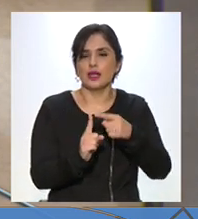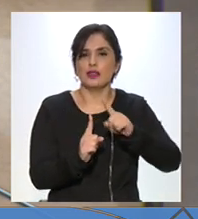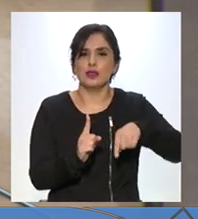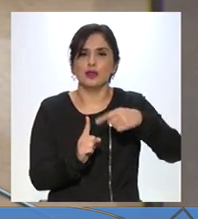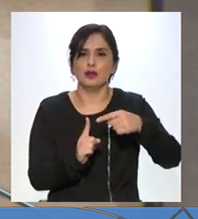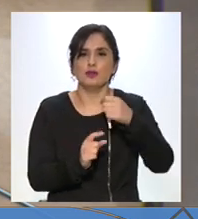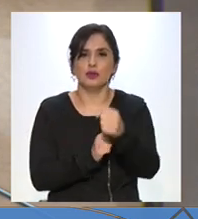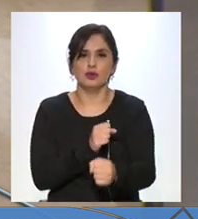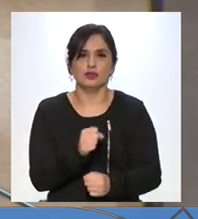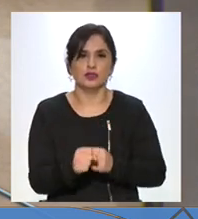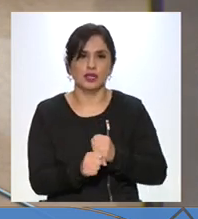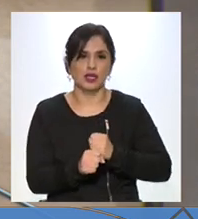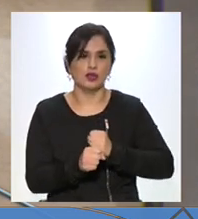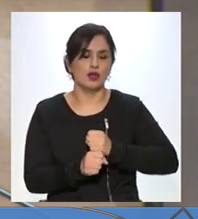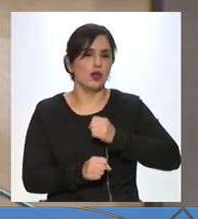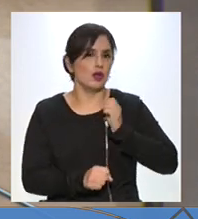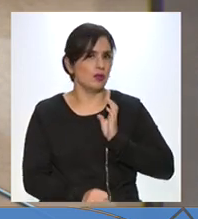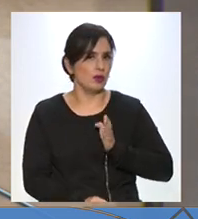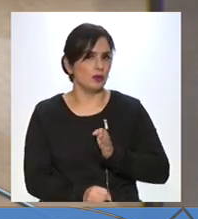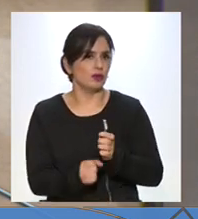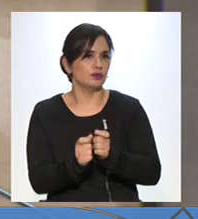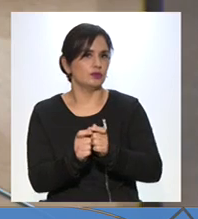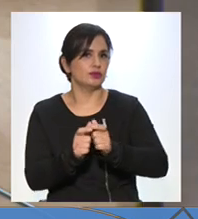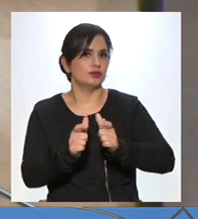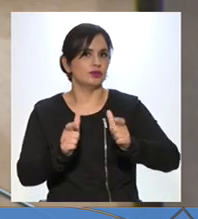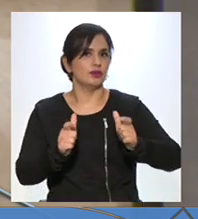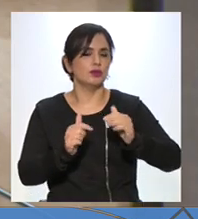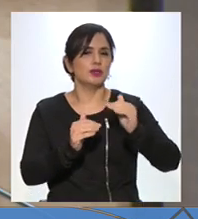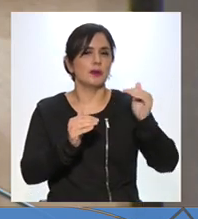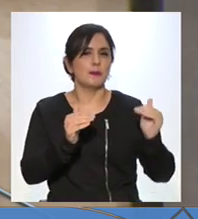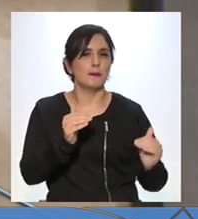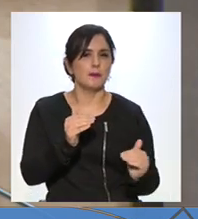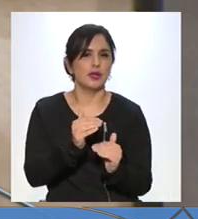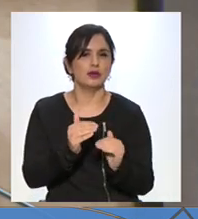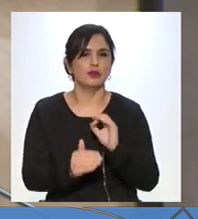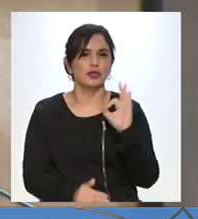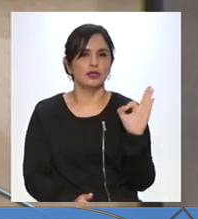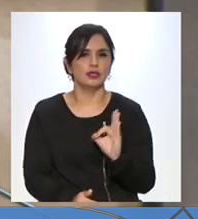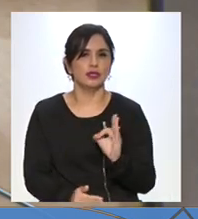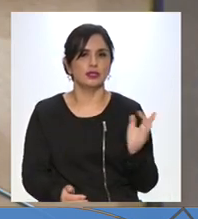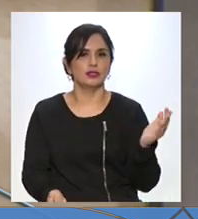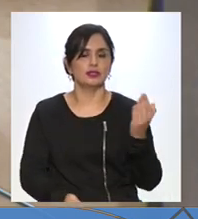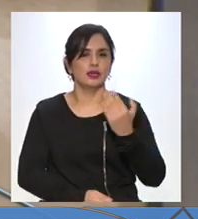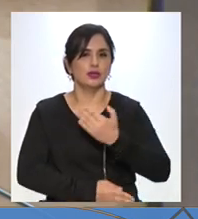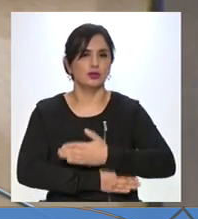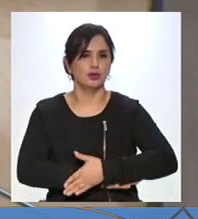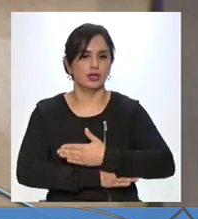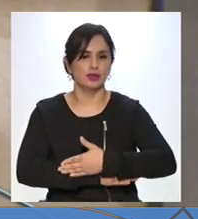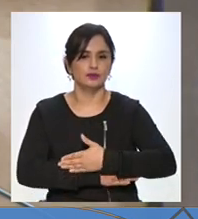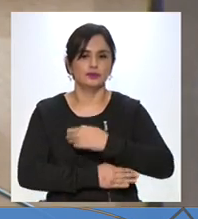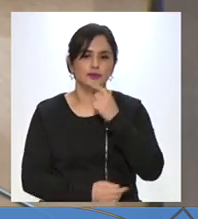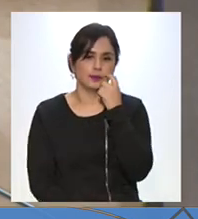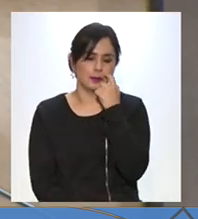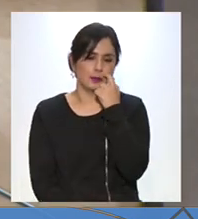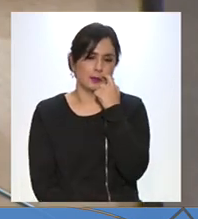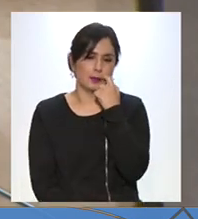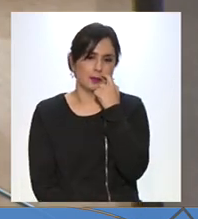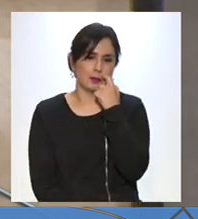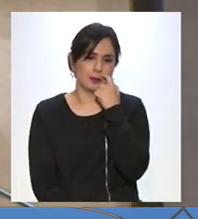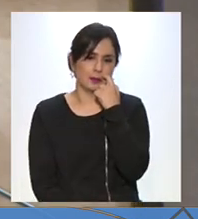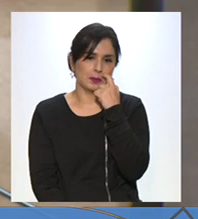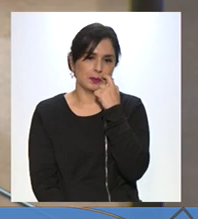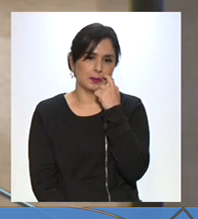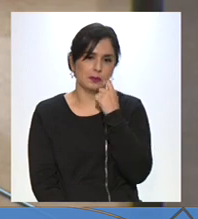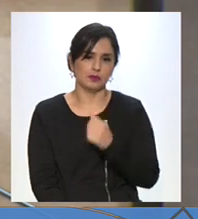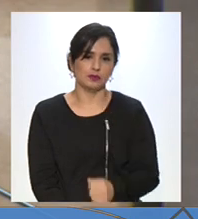monetaria expansiva porque vamos a estar por debajo de la tasa neutral. En ese sentido me salto hasta el